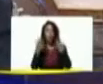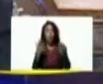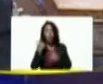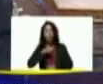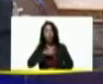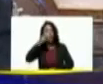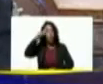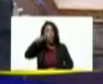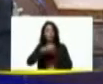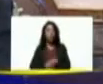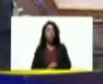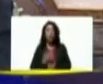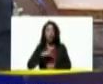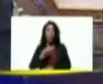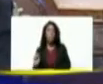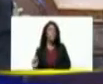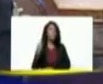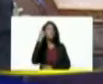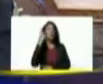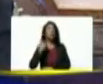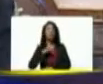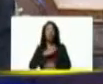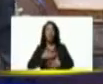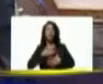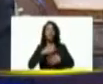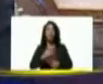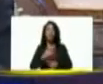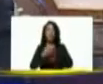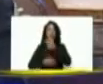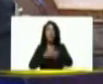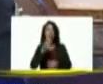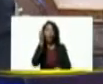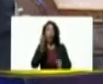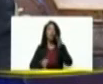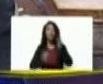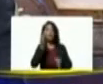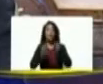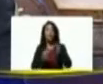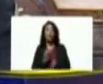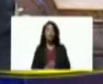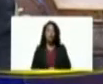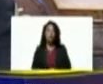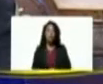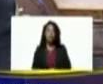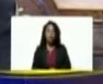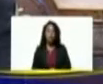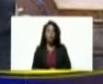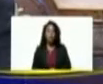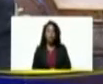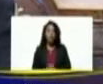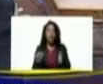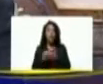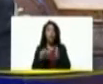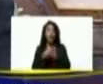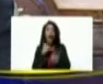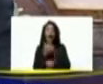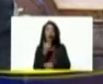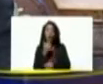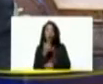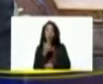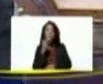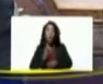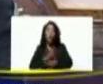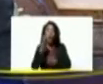citar, entendiendo las instituciones del Estado venezolano, la Fiscalía y la Corte Penal Internacional? Y sería bueno refrescar en qué consiste